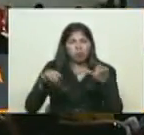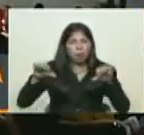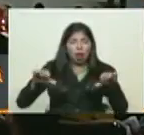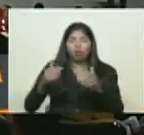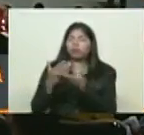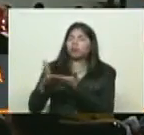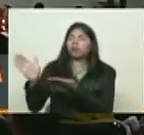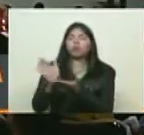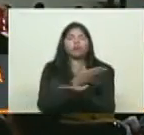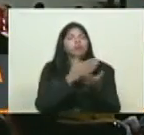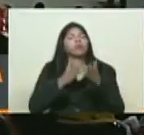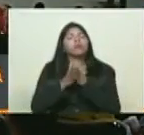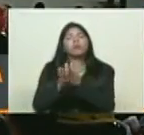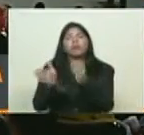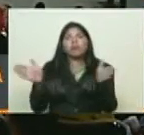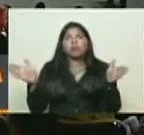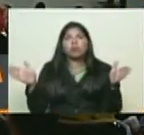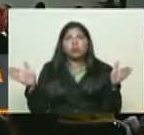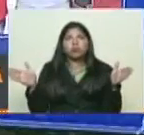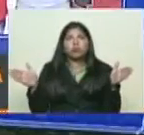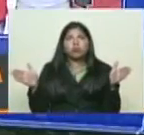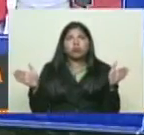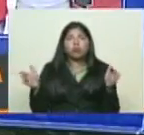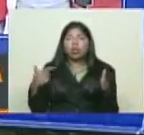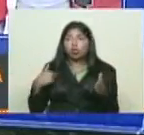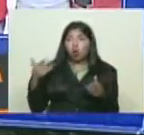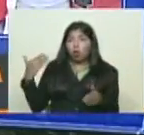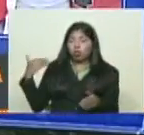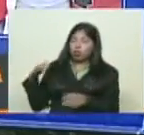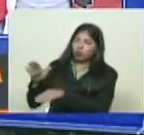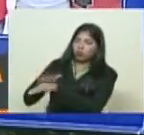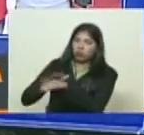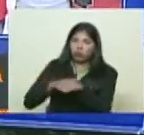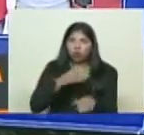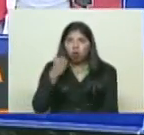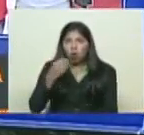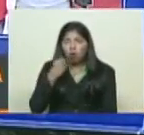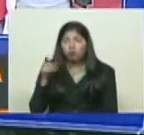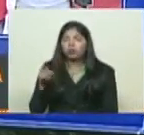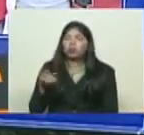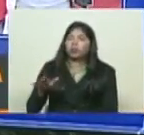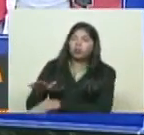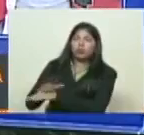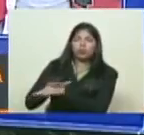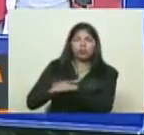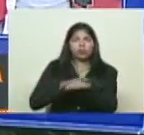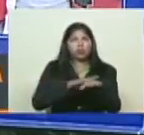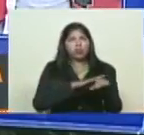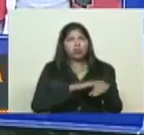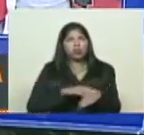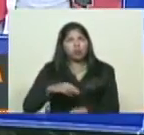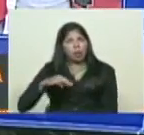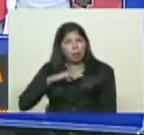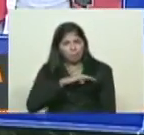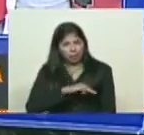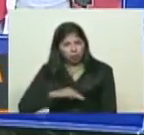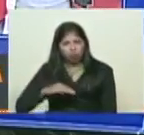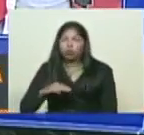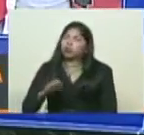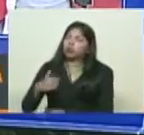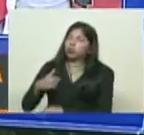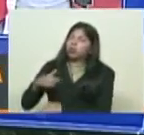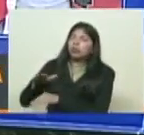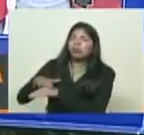le decía, presidente, a los muchachos y muchachas de las brigadas, de todas las misiones, las grandes misiones,